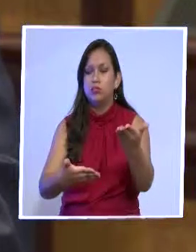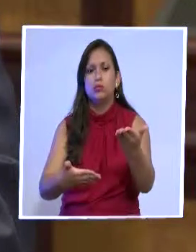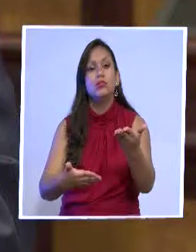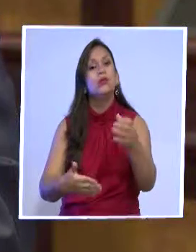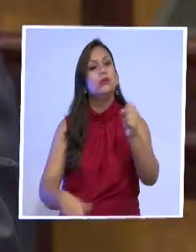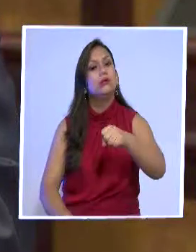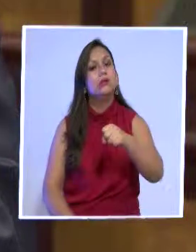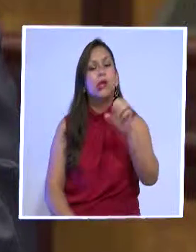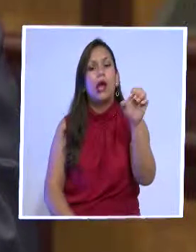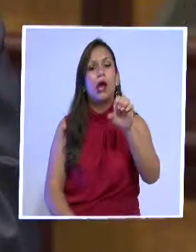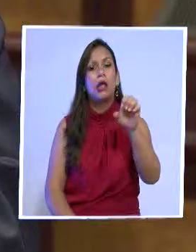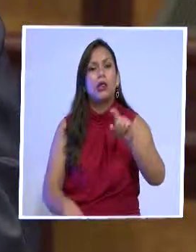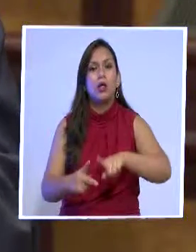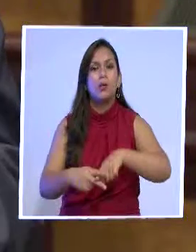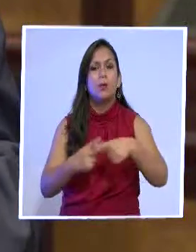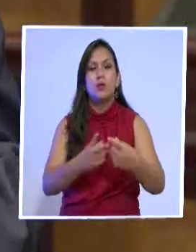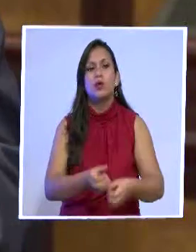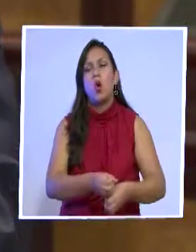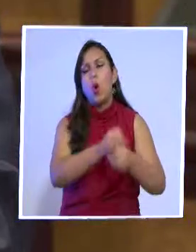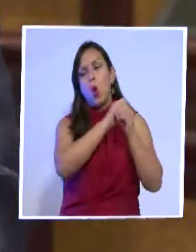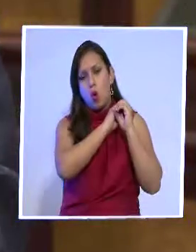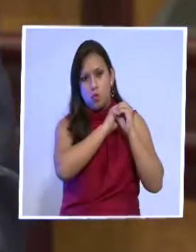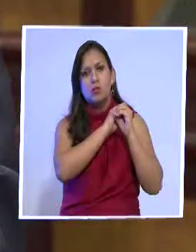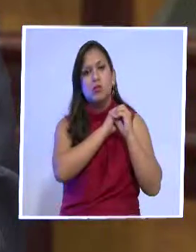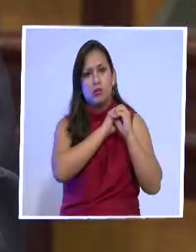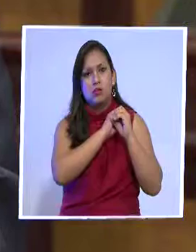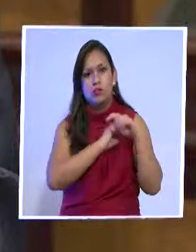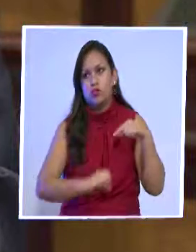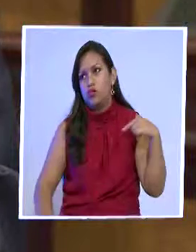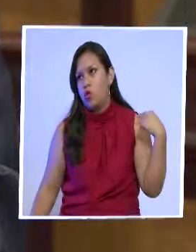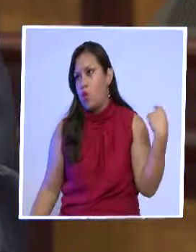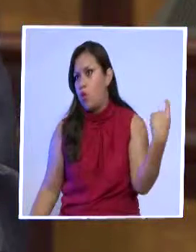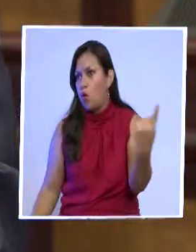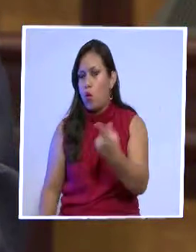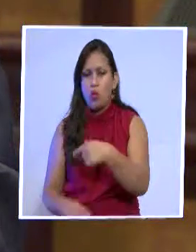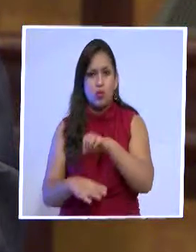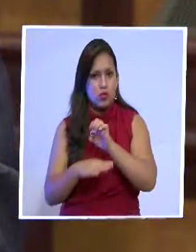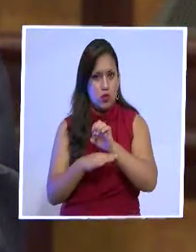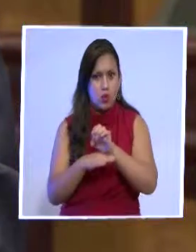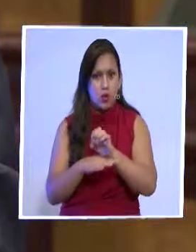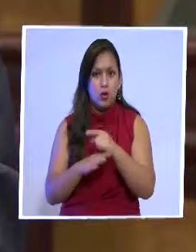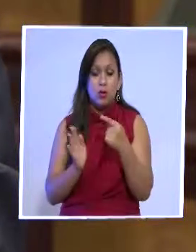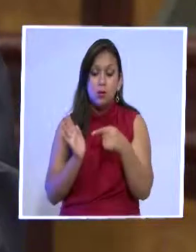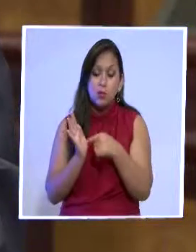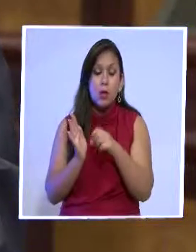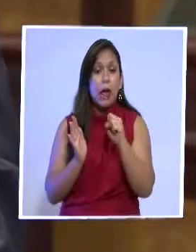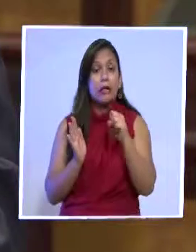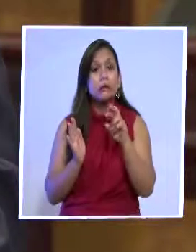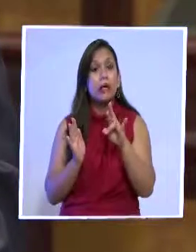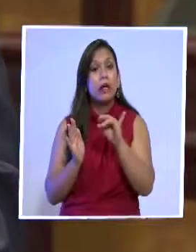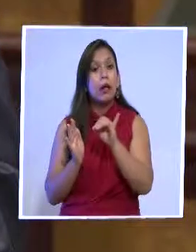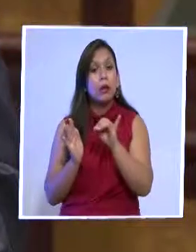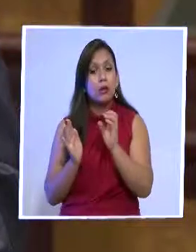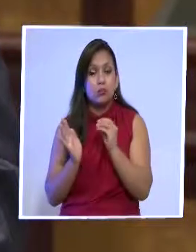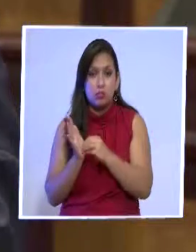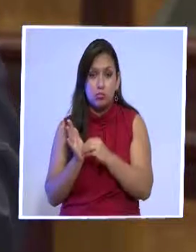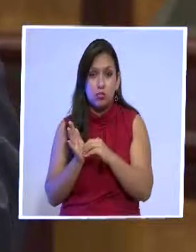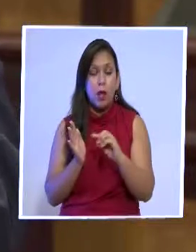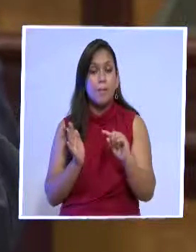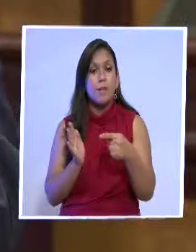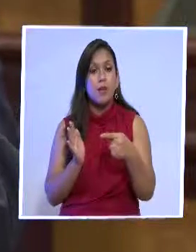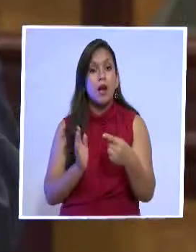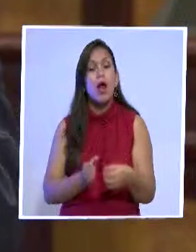obligaciones tributarias de todos los contribuyentes que estamos a nivel nacional registrados en el Servicio de Rentas Internas. La primera de las obligaciones